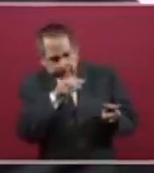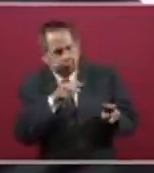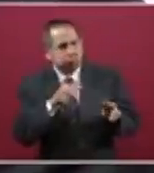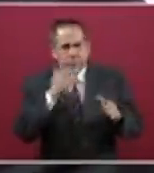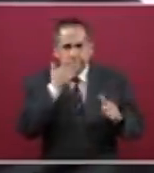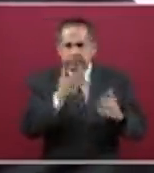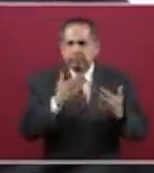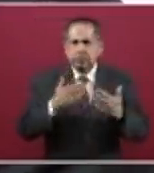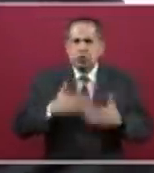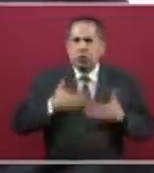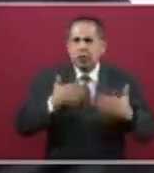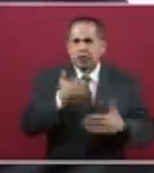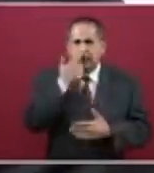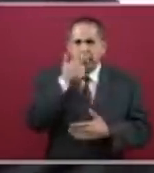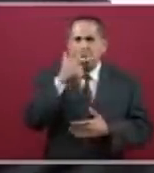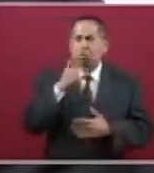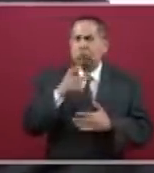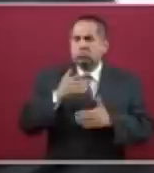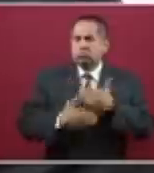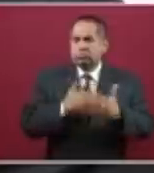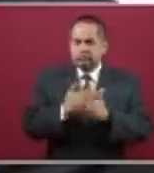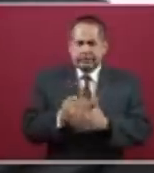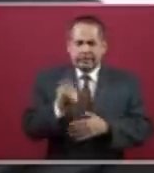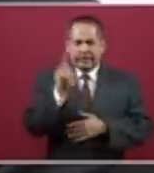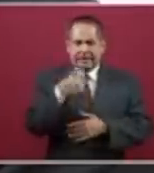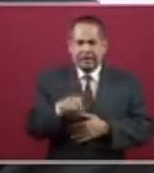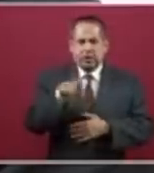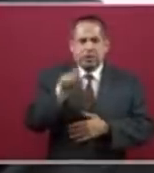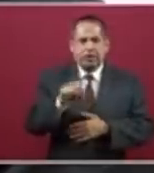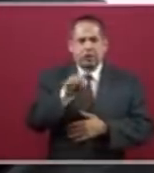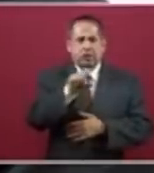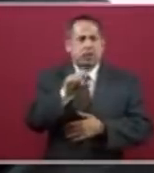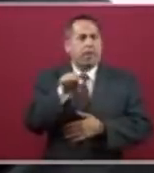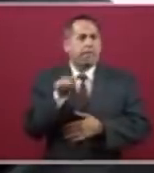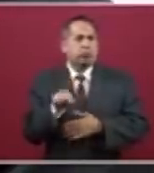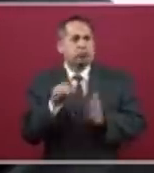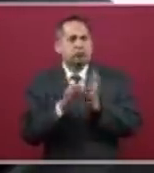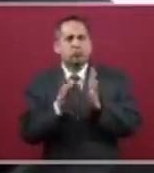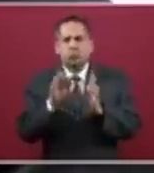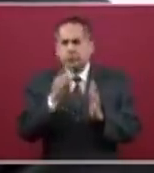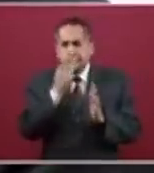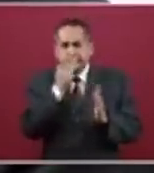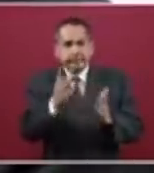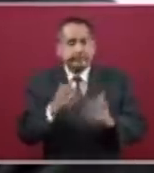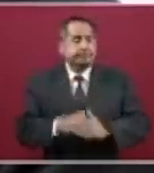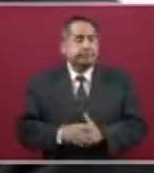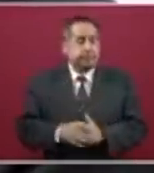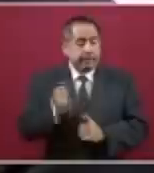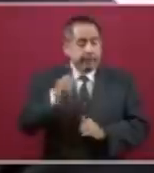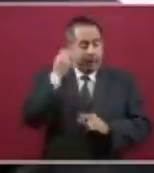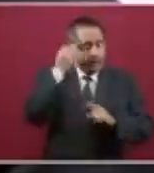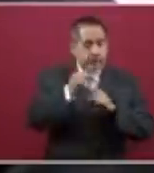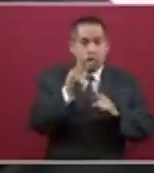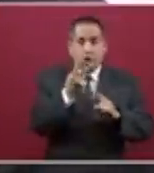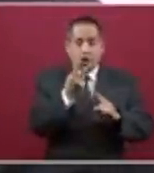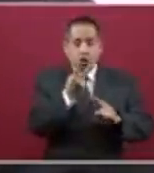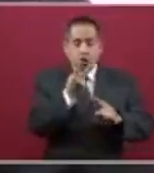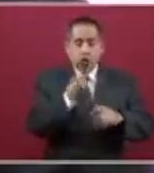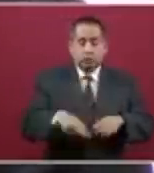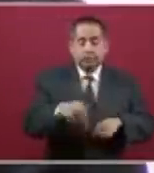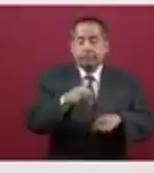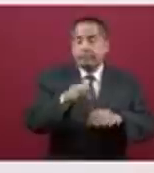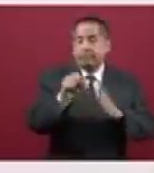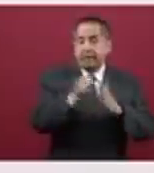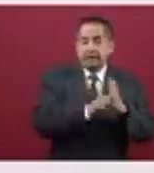máximos históricos de 120 puntos. En el primer bimestre de